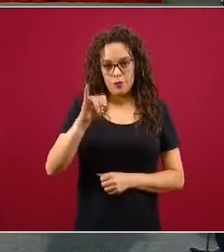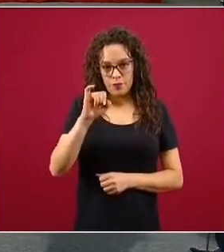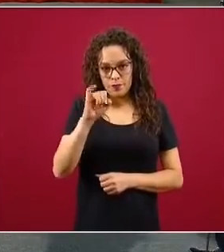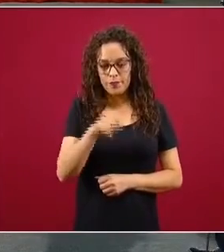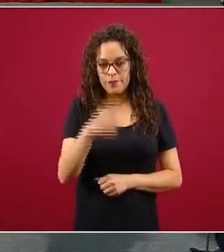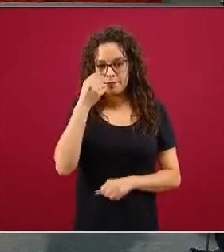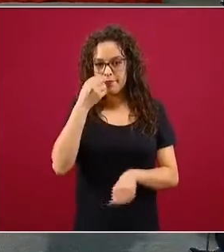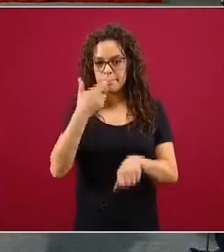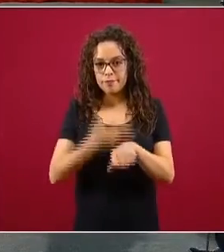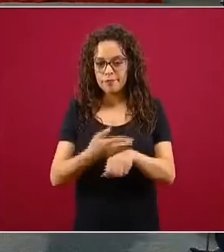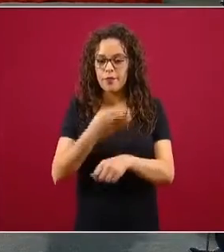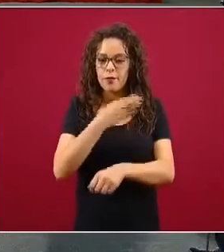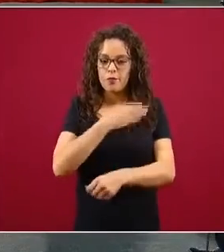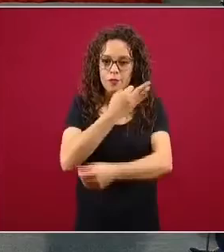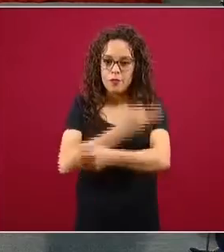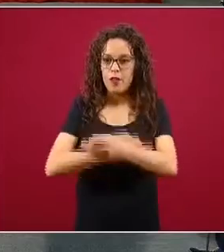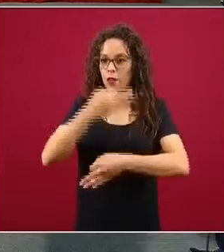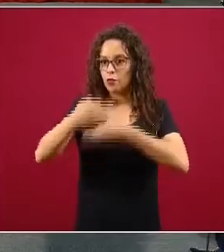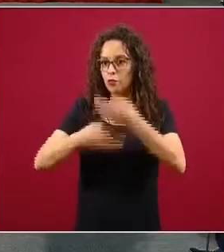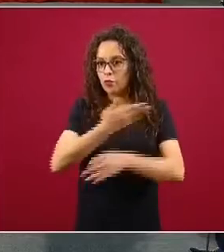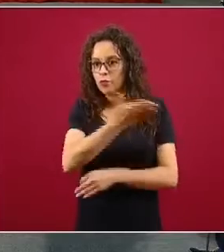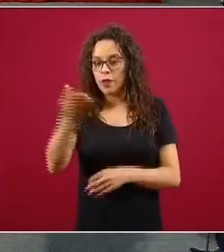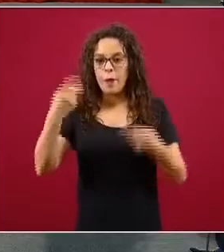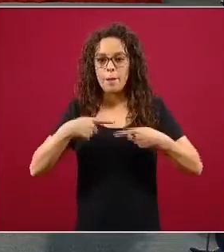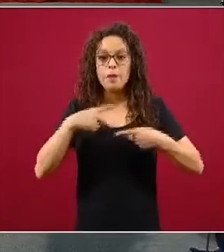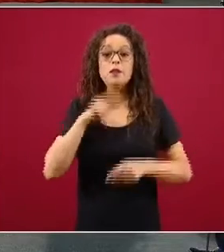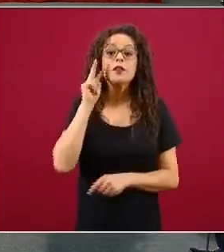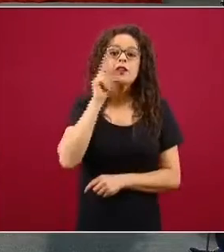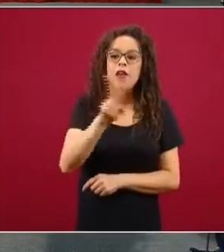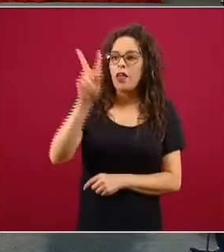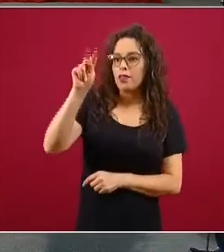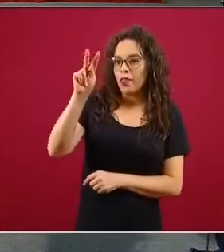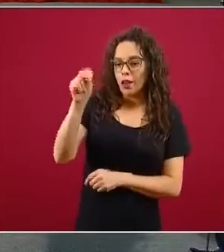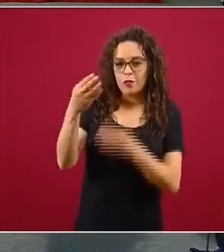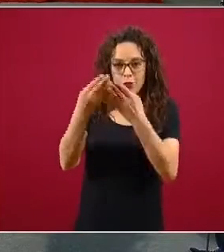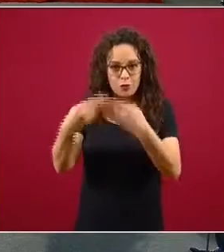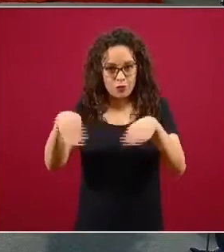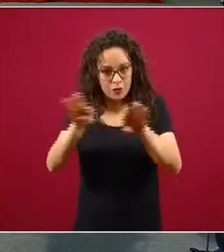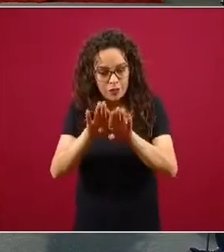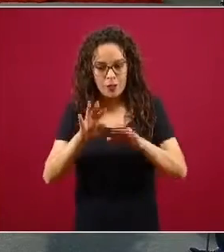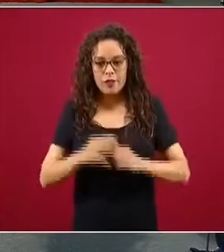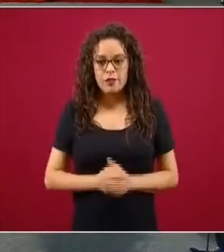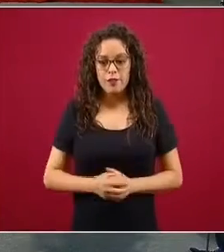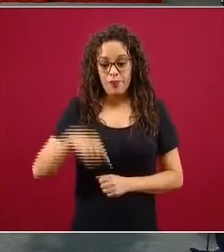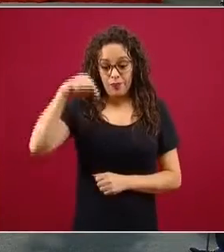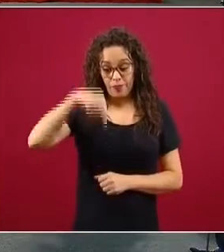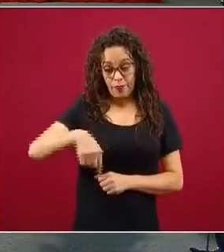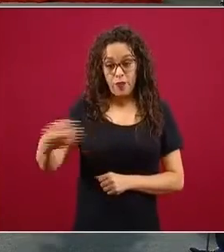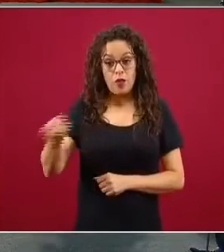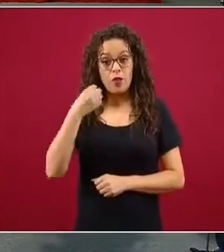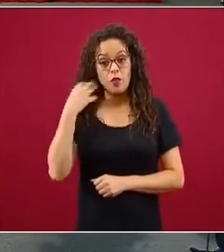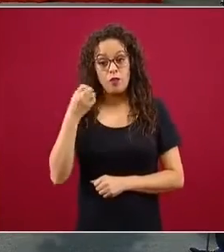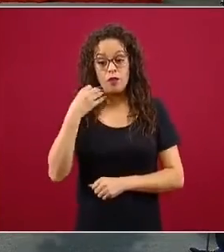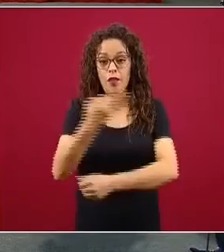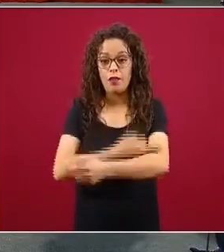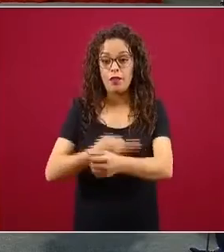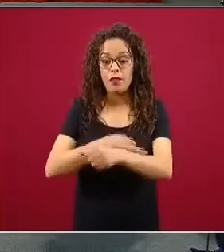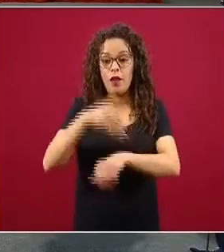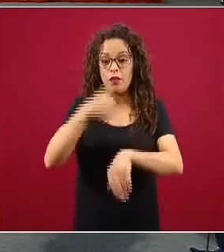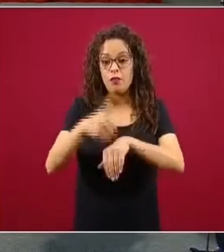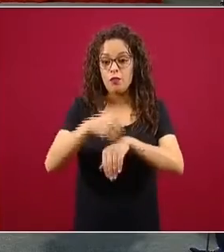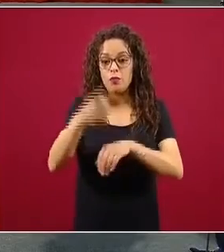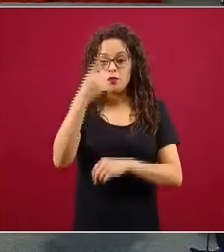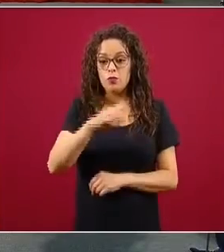todas las personas que nos están viendo desde sus casas. Conferencia vespertina número 146, la de